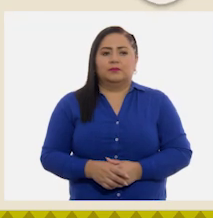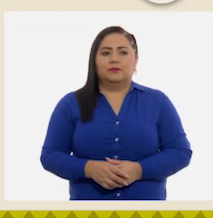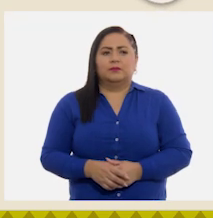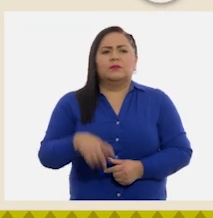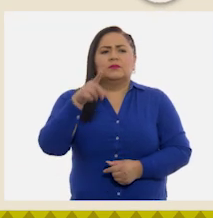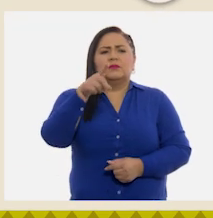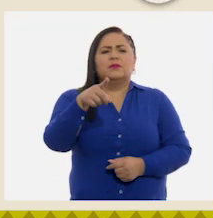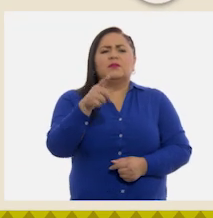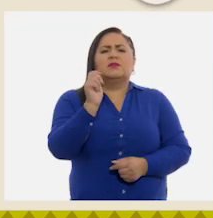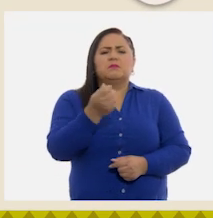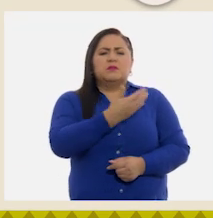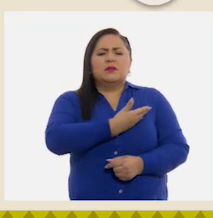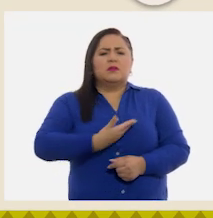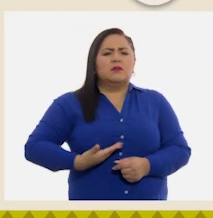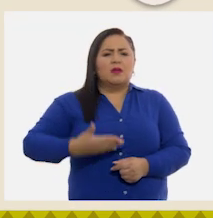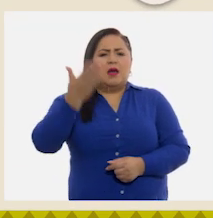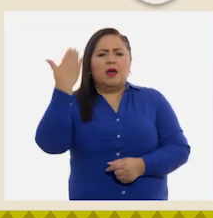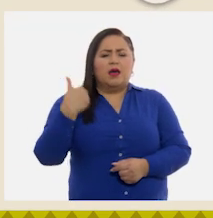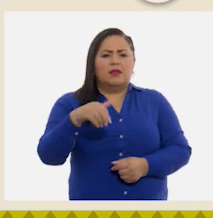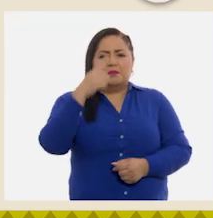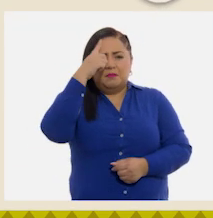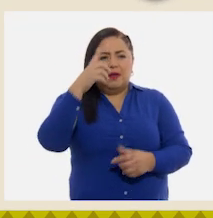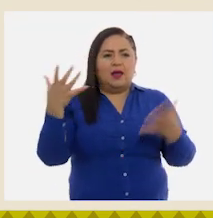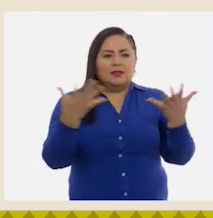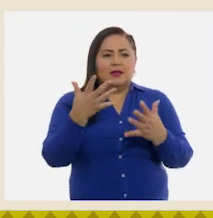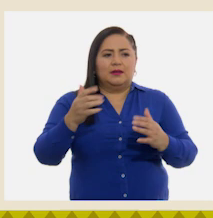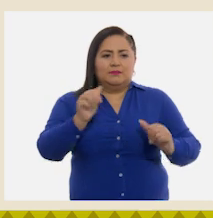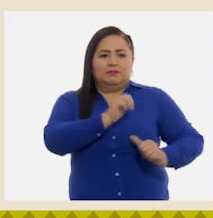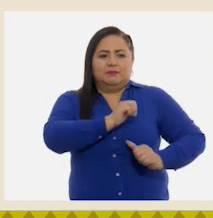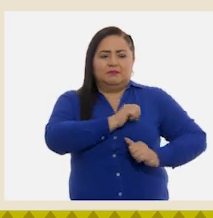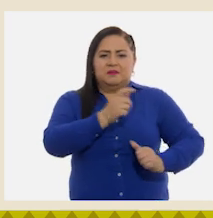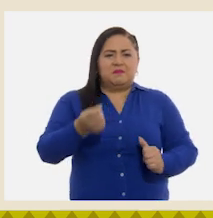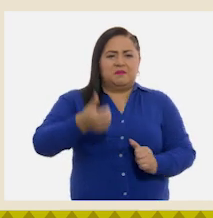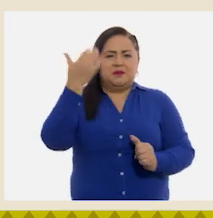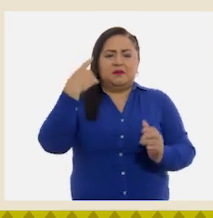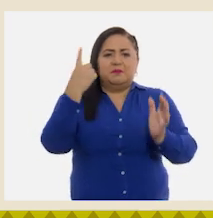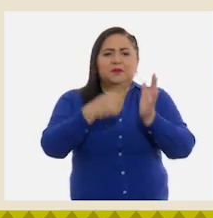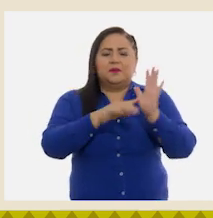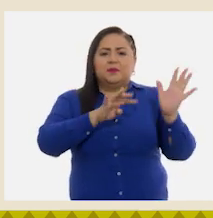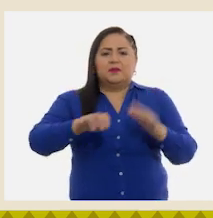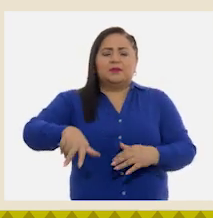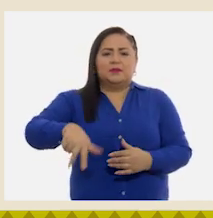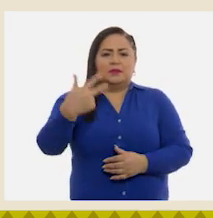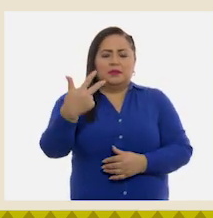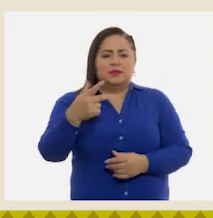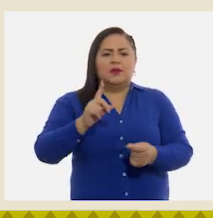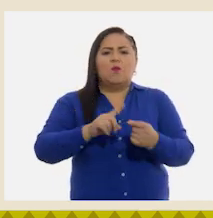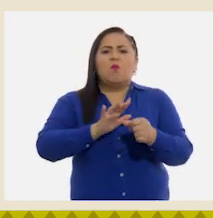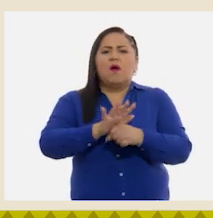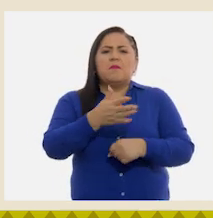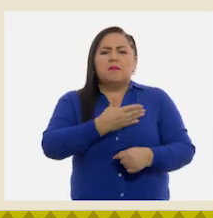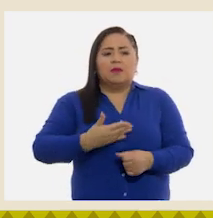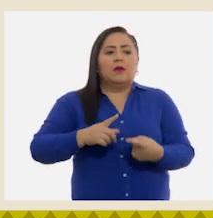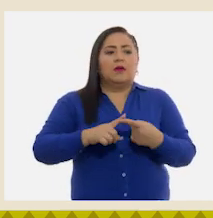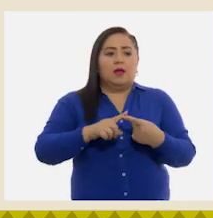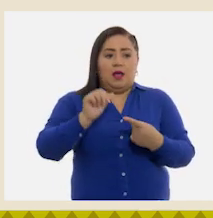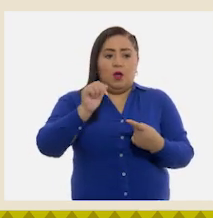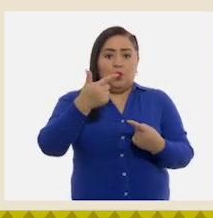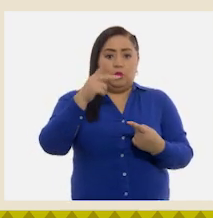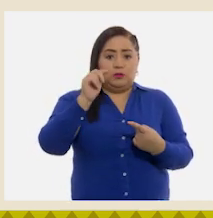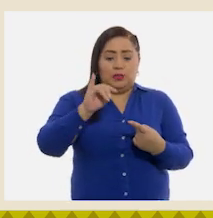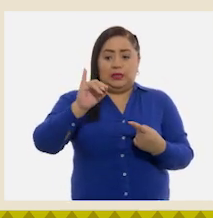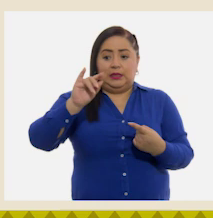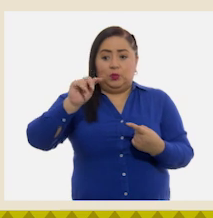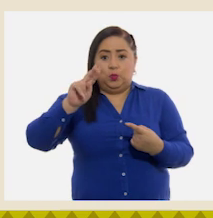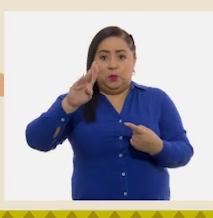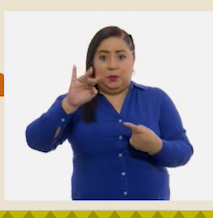¿Qué presidente emitió el decreto para crear el Ejército Mexicano en 1913? A. Agustín de